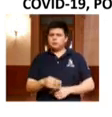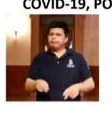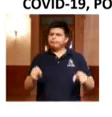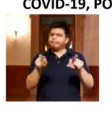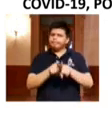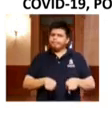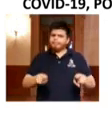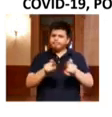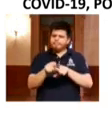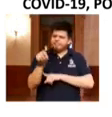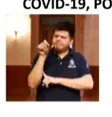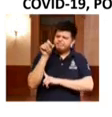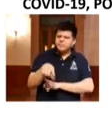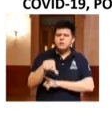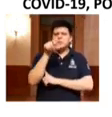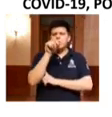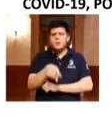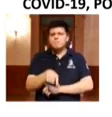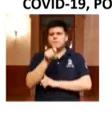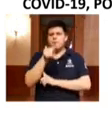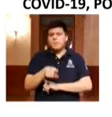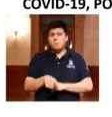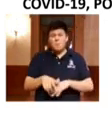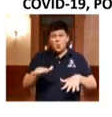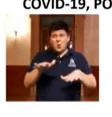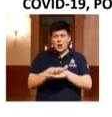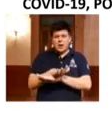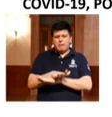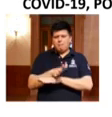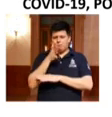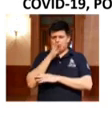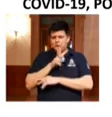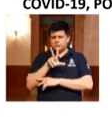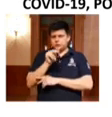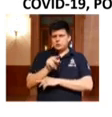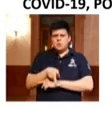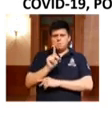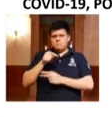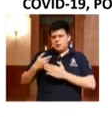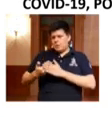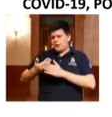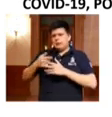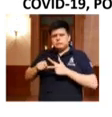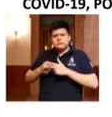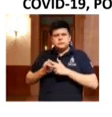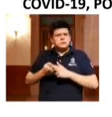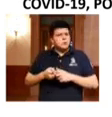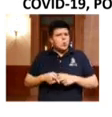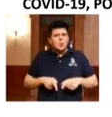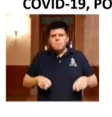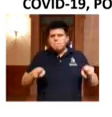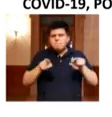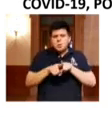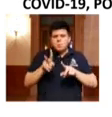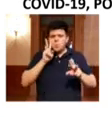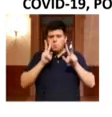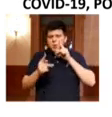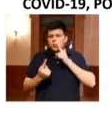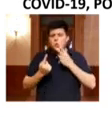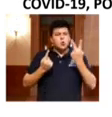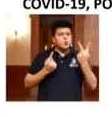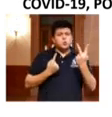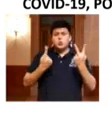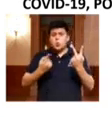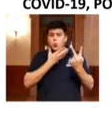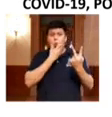permanecido casi sin alteración, aunque se recuerdan que en un principio la distribución era casi de 2-1, esto ha